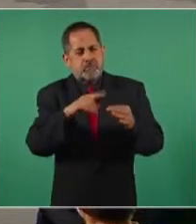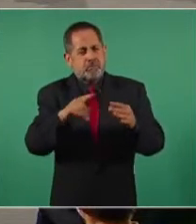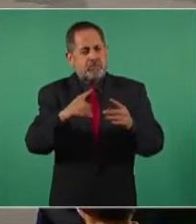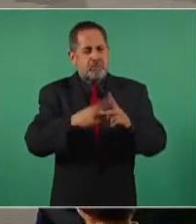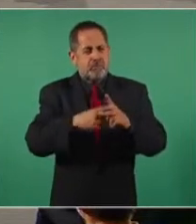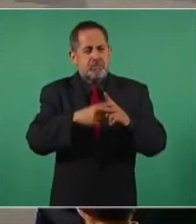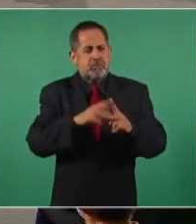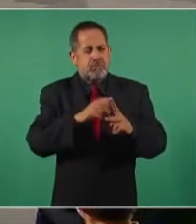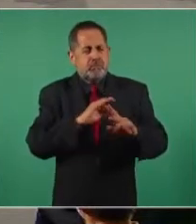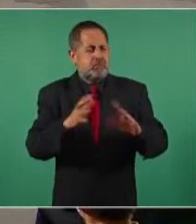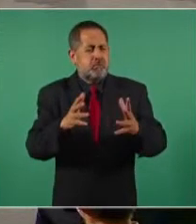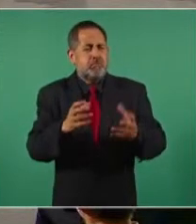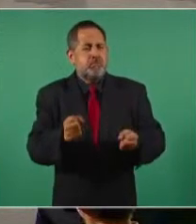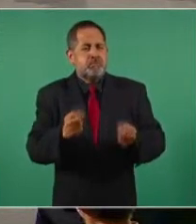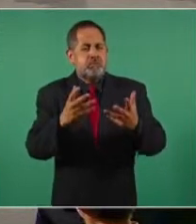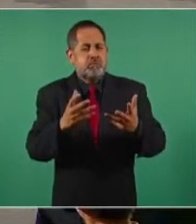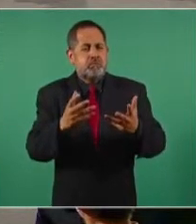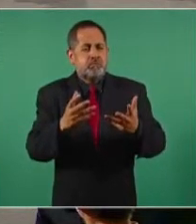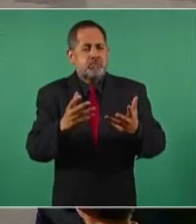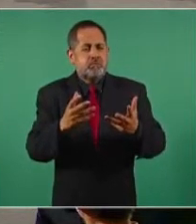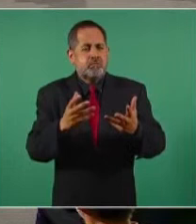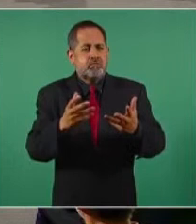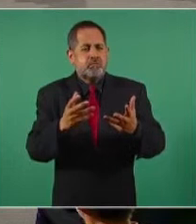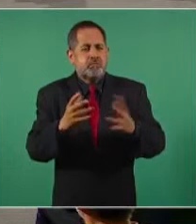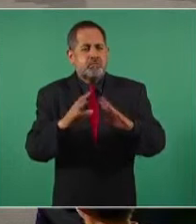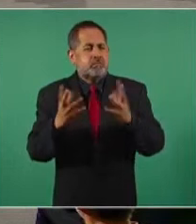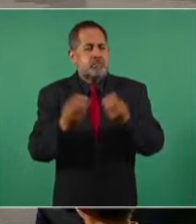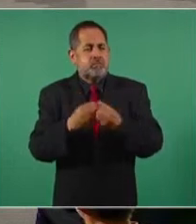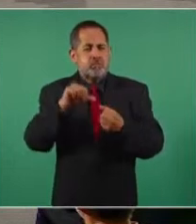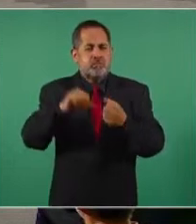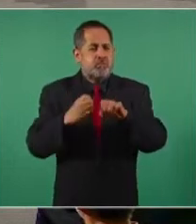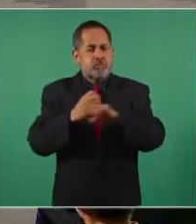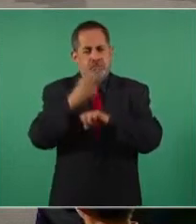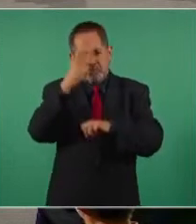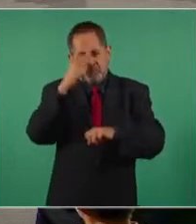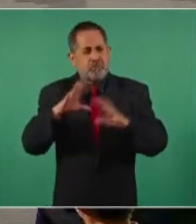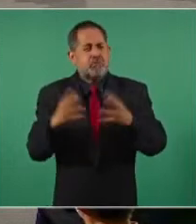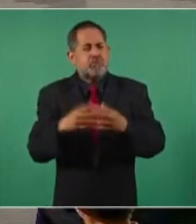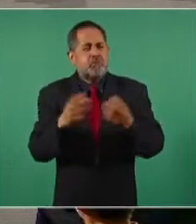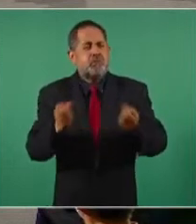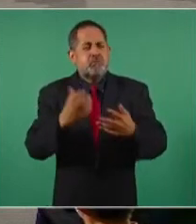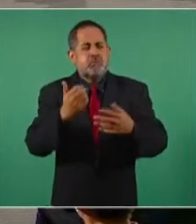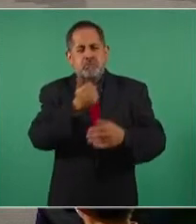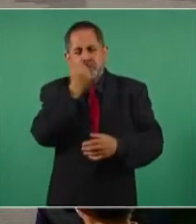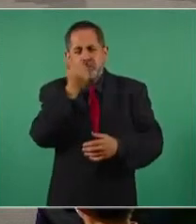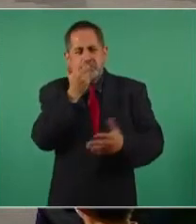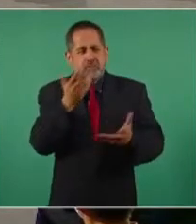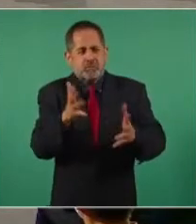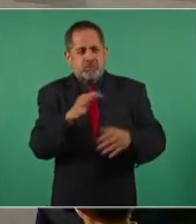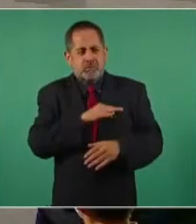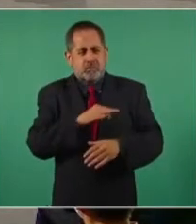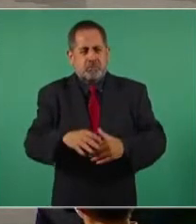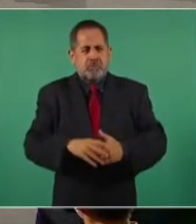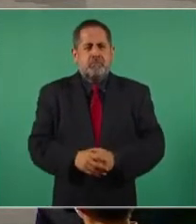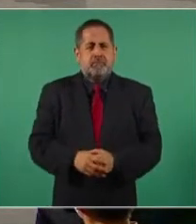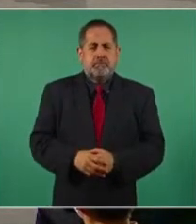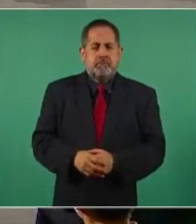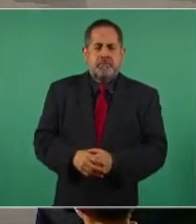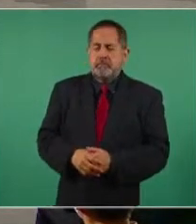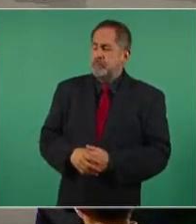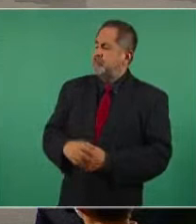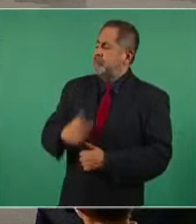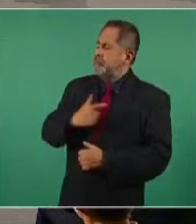calculaba que iban a regresar a clases hoy en el estado de mexico cuantos alumnos saludarlo